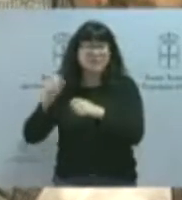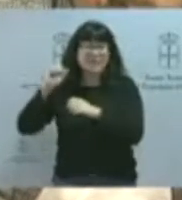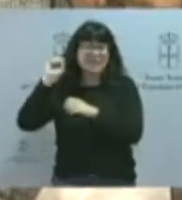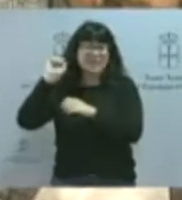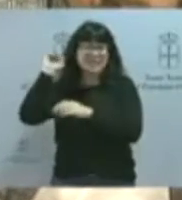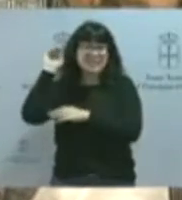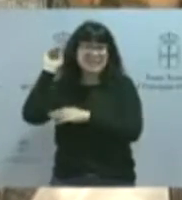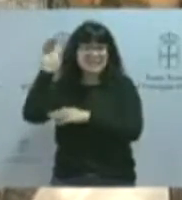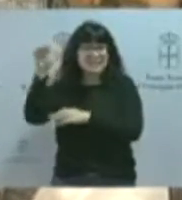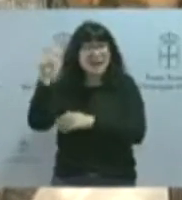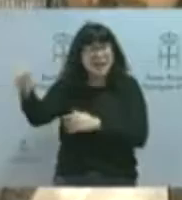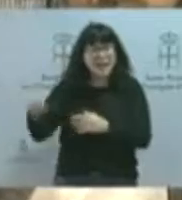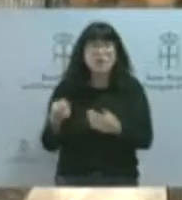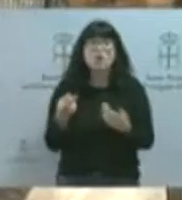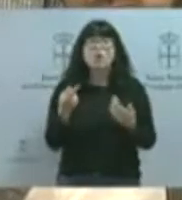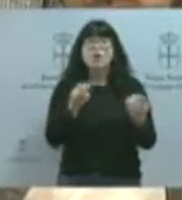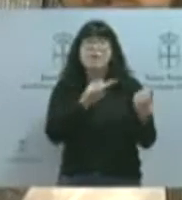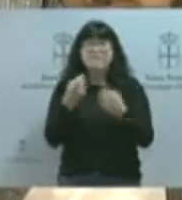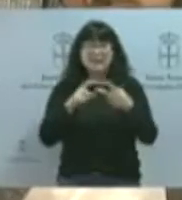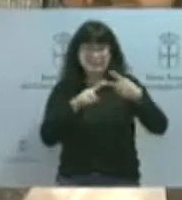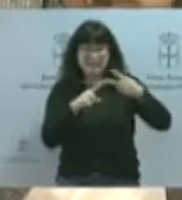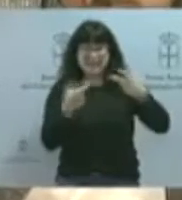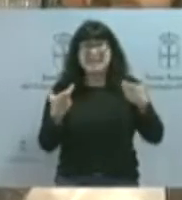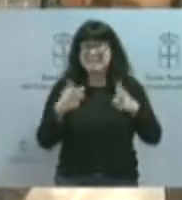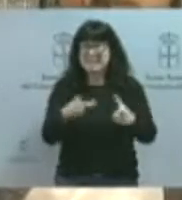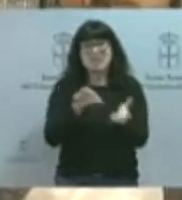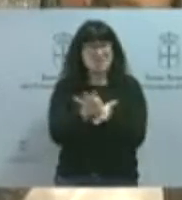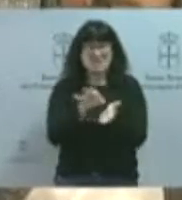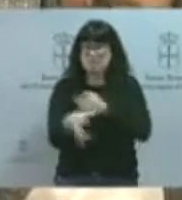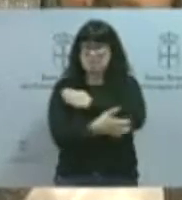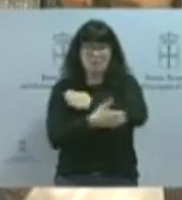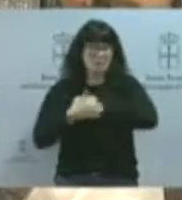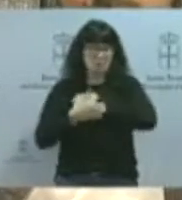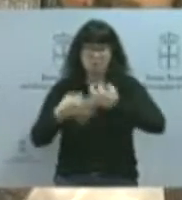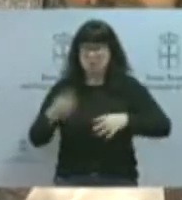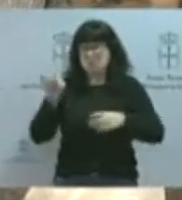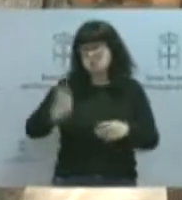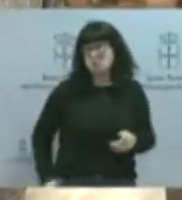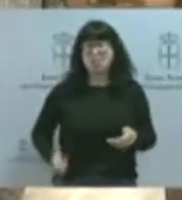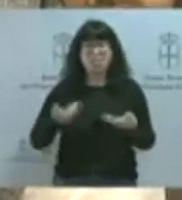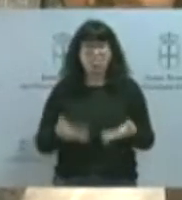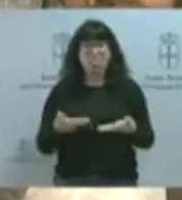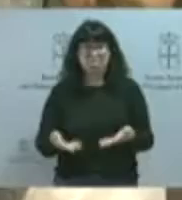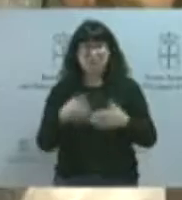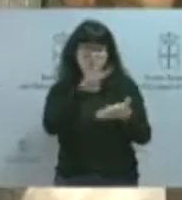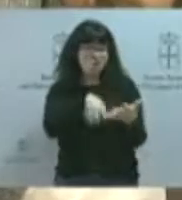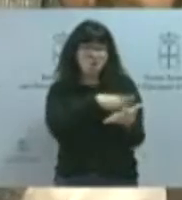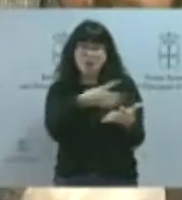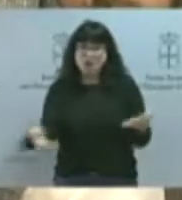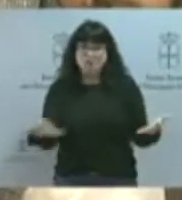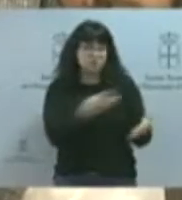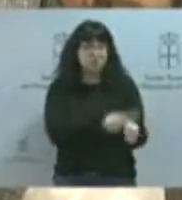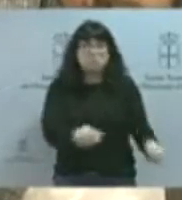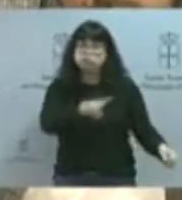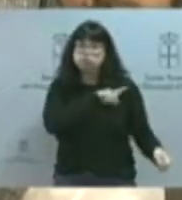sector servicios cuyos sueldos son a menudo paupérrimos, sus horarios intolerables y el riesgo de despido es siempre